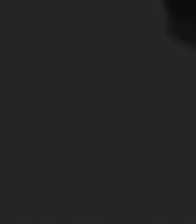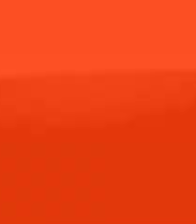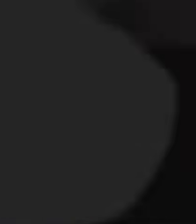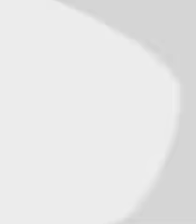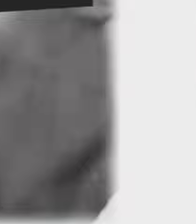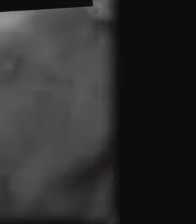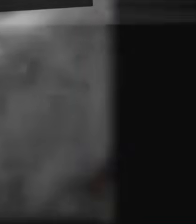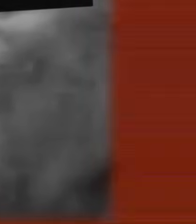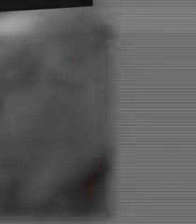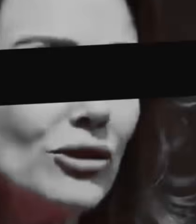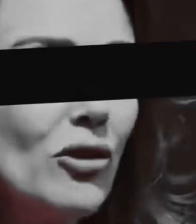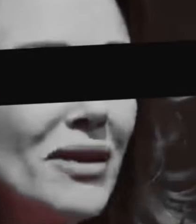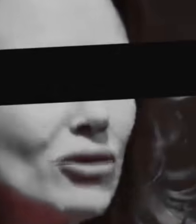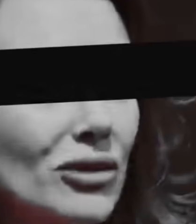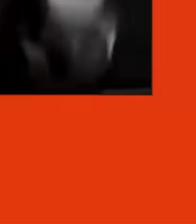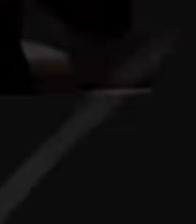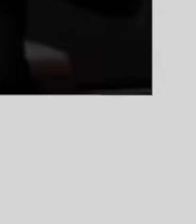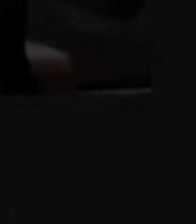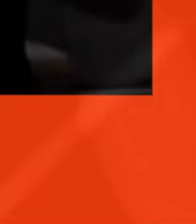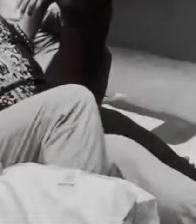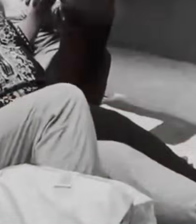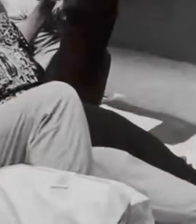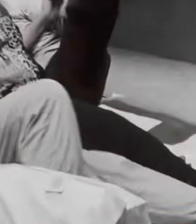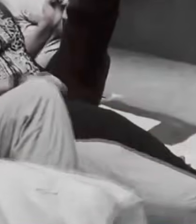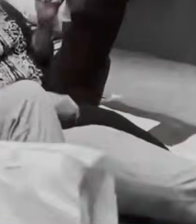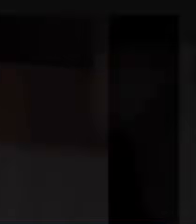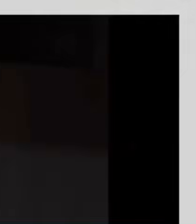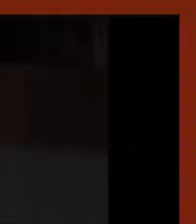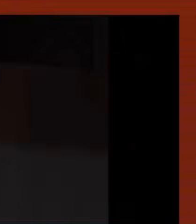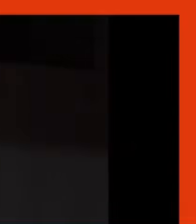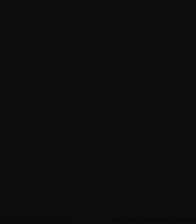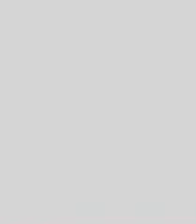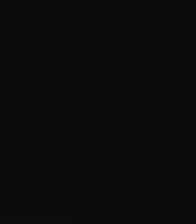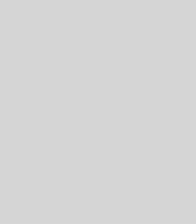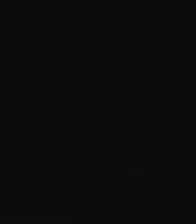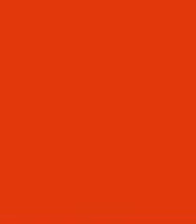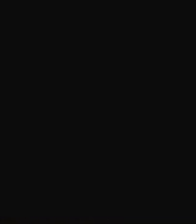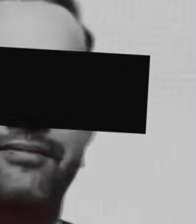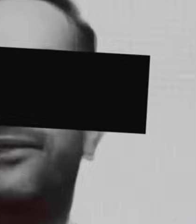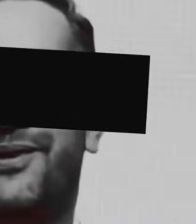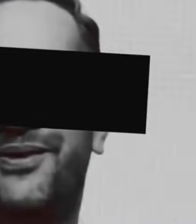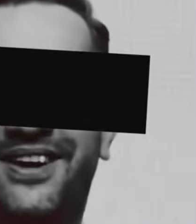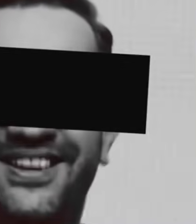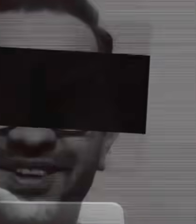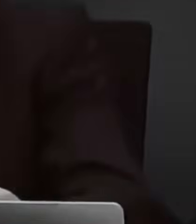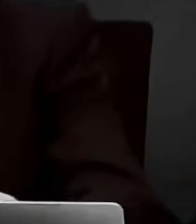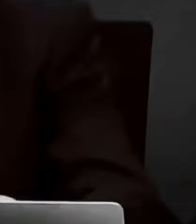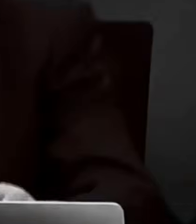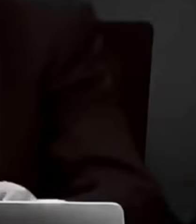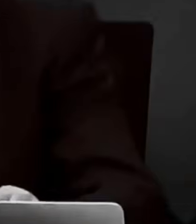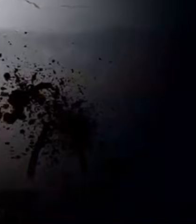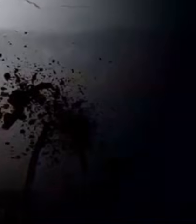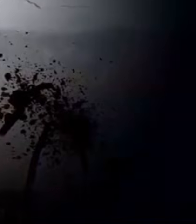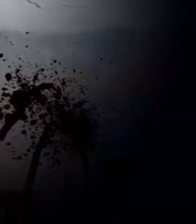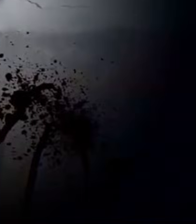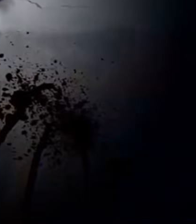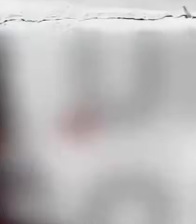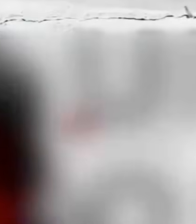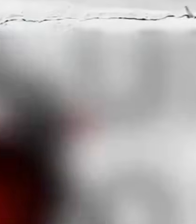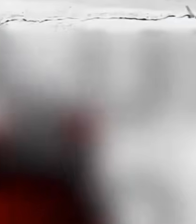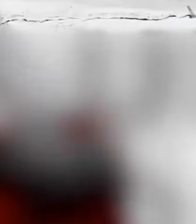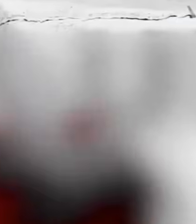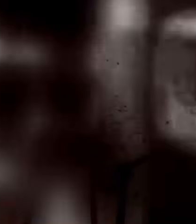cabeza, esa su alteza, profesan promesas de esas que sabemos pronunciar y no progresan. Me temo